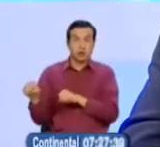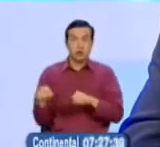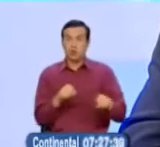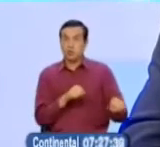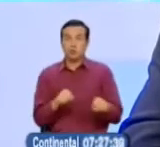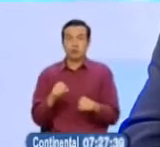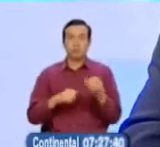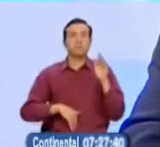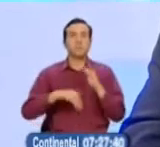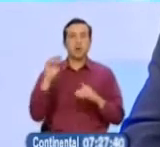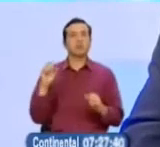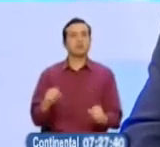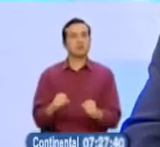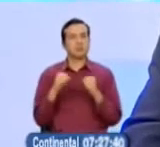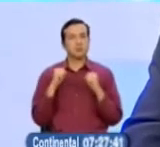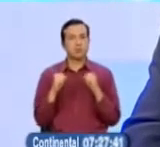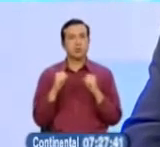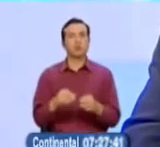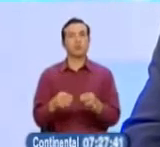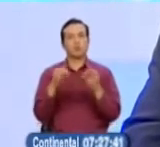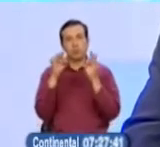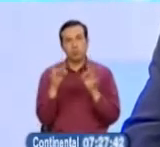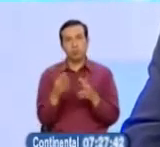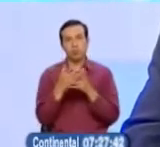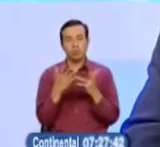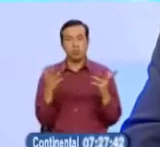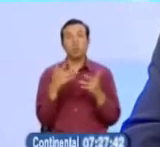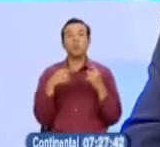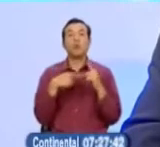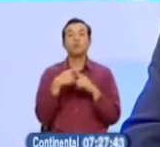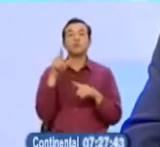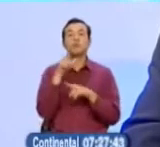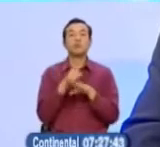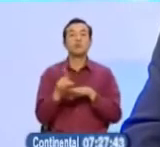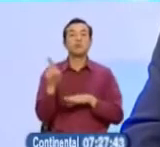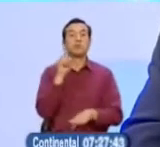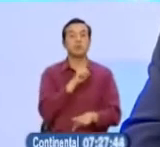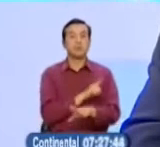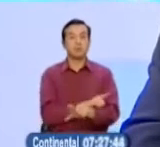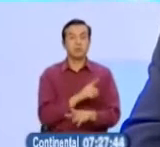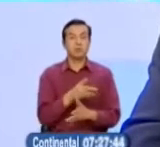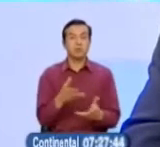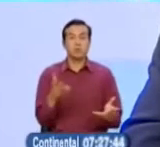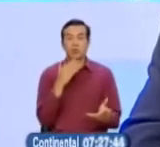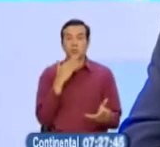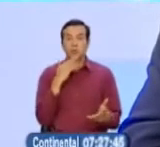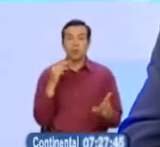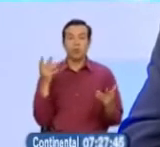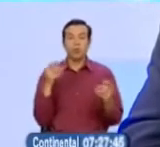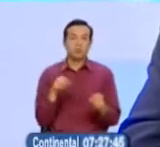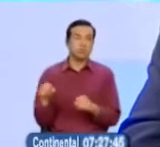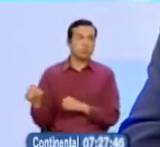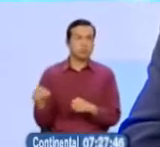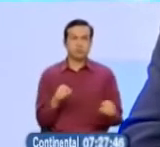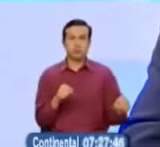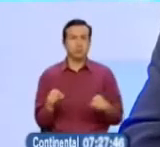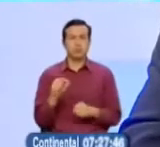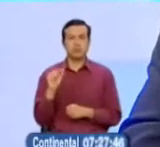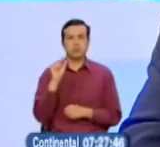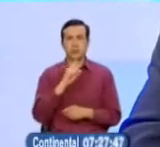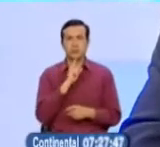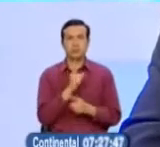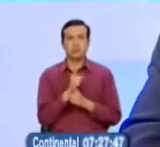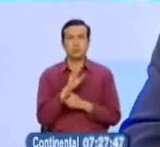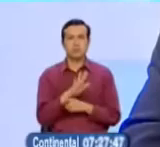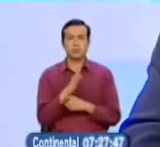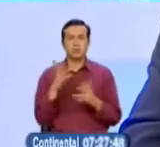sacudimiento va a ser mayor. Y eso fue lo que ocurrió el lunes de la semana pasada. No tuvimos un evento sísmico pequeño en